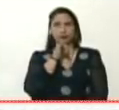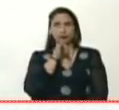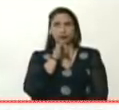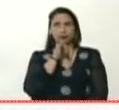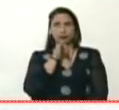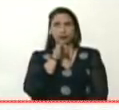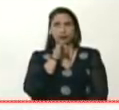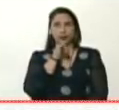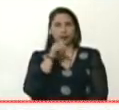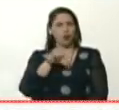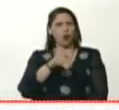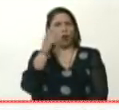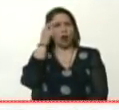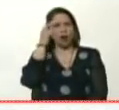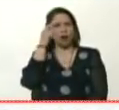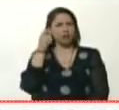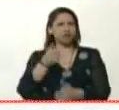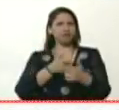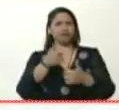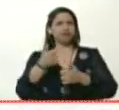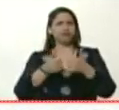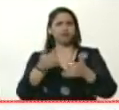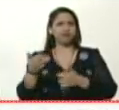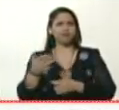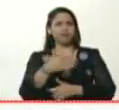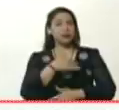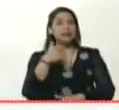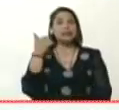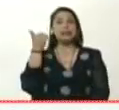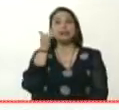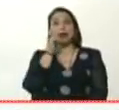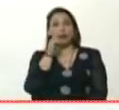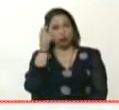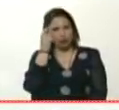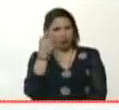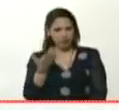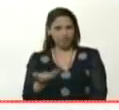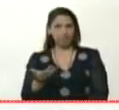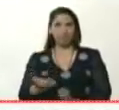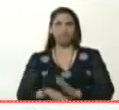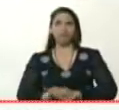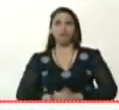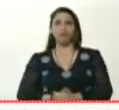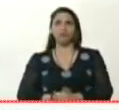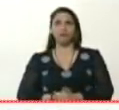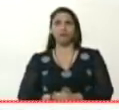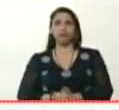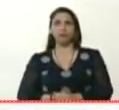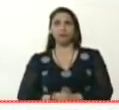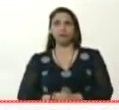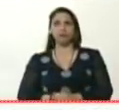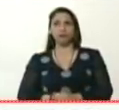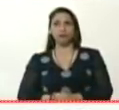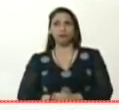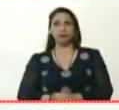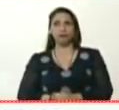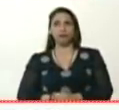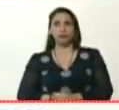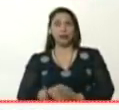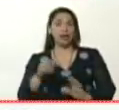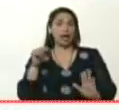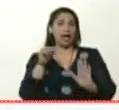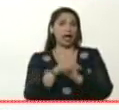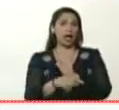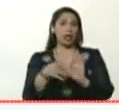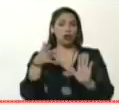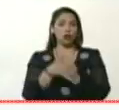¿Qué día es hoy? ¿Lunes? ¿Qué fue el sábado? ¿Ah? El sábado creo que. Un artículo